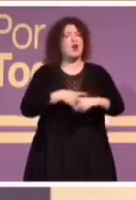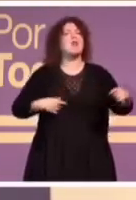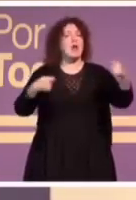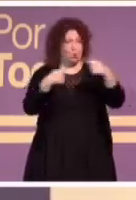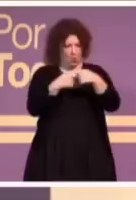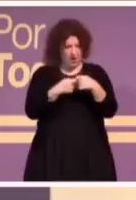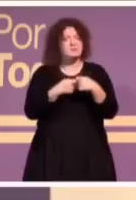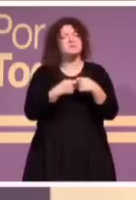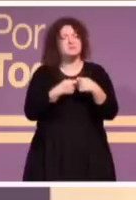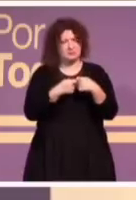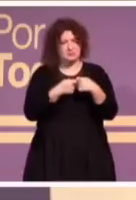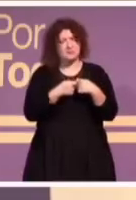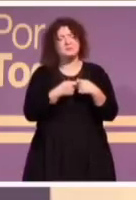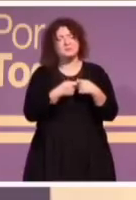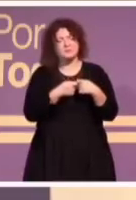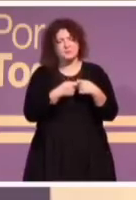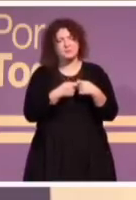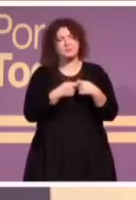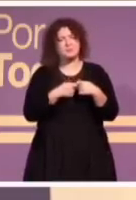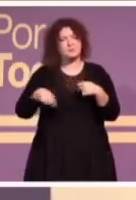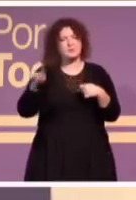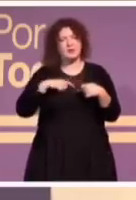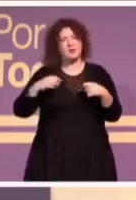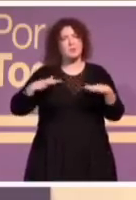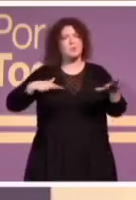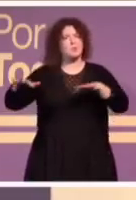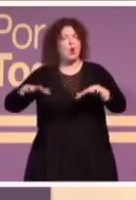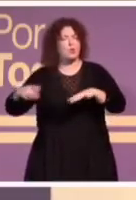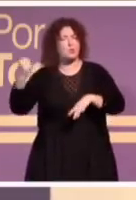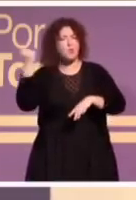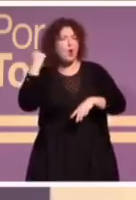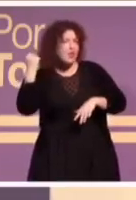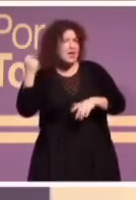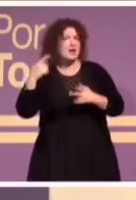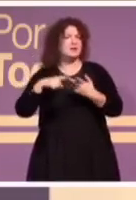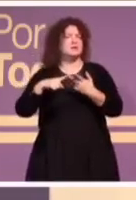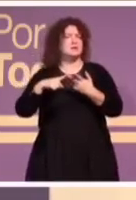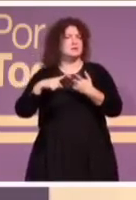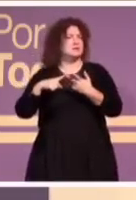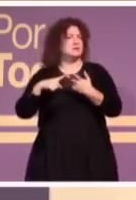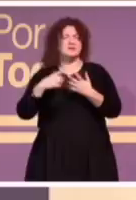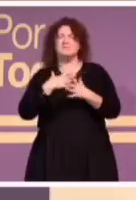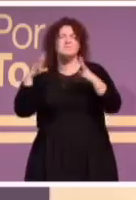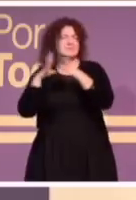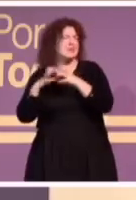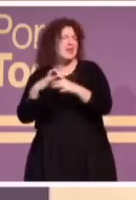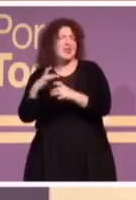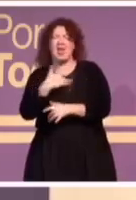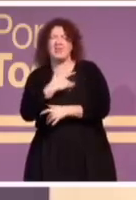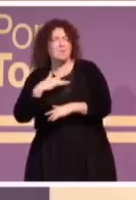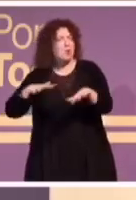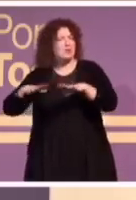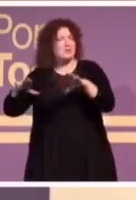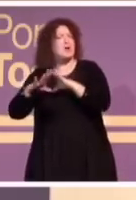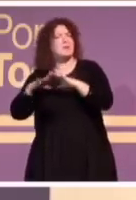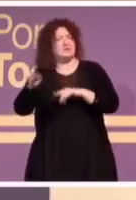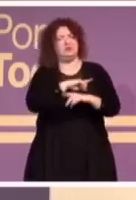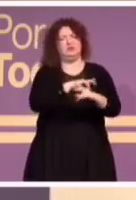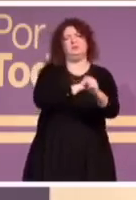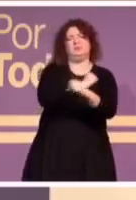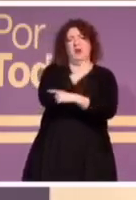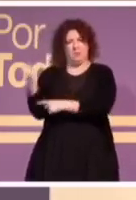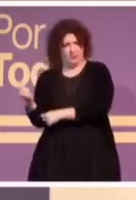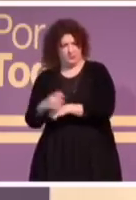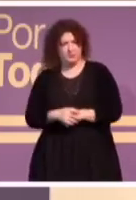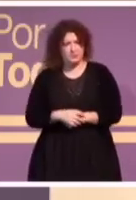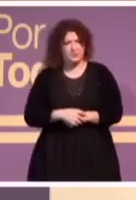está respondiendo a la fuerza, al poder y al profundo deseo de amor del movimiento feminista, que